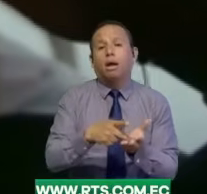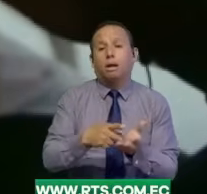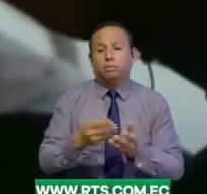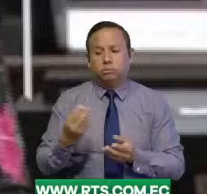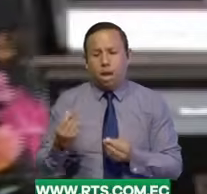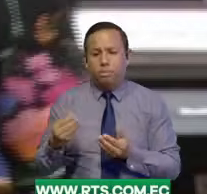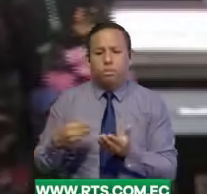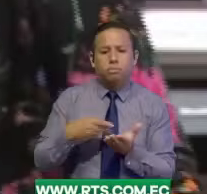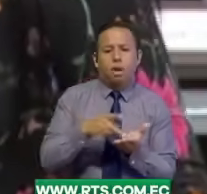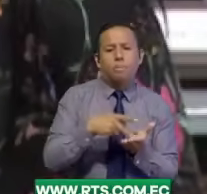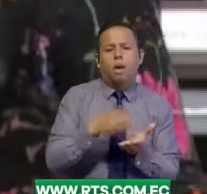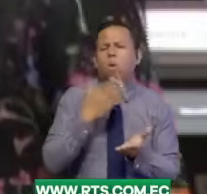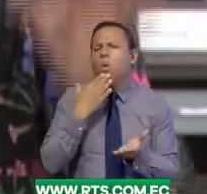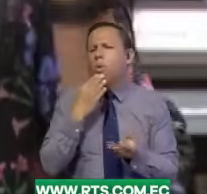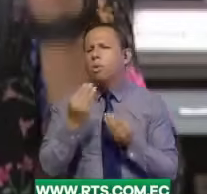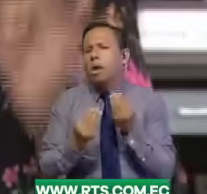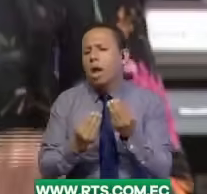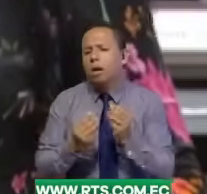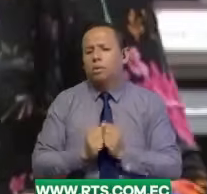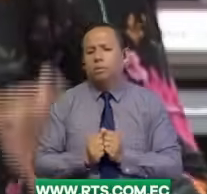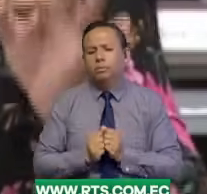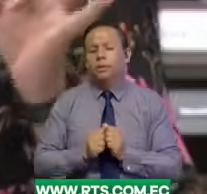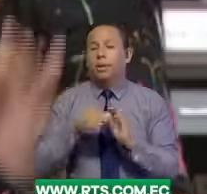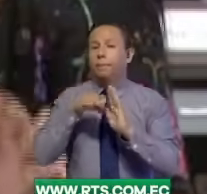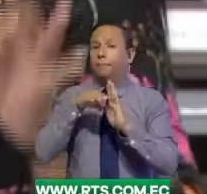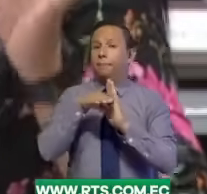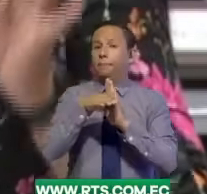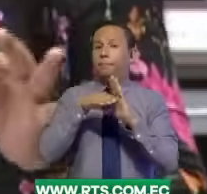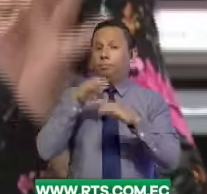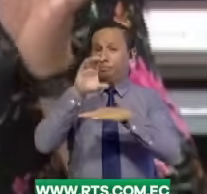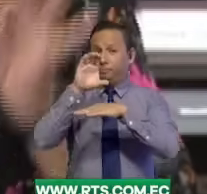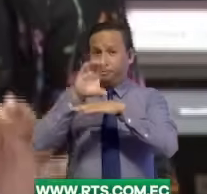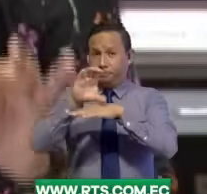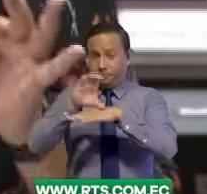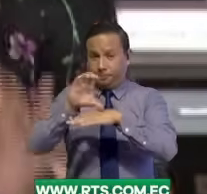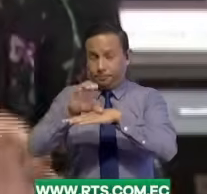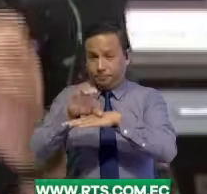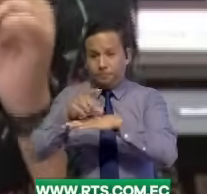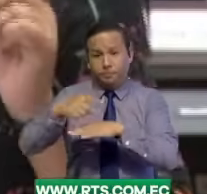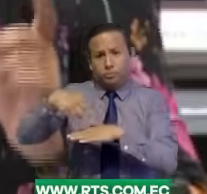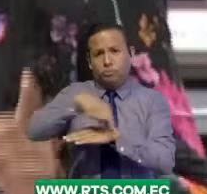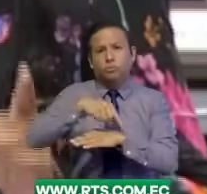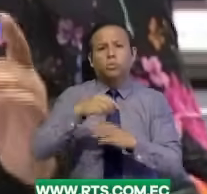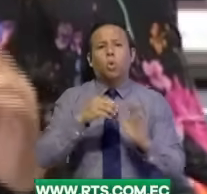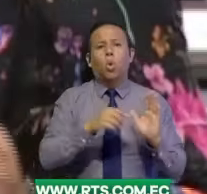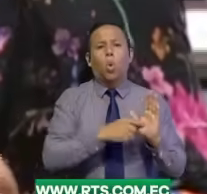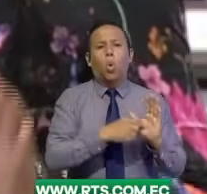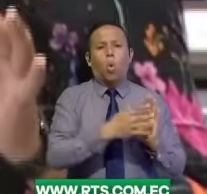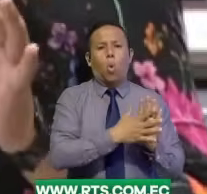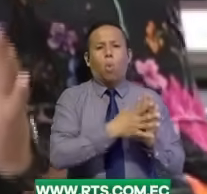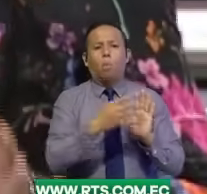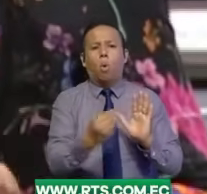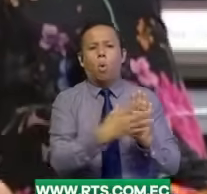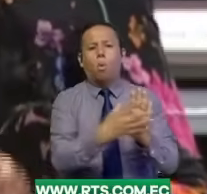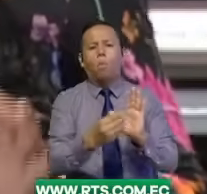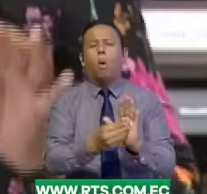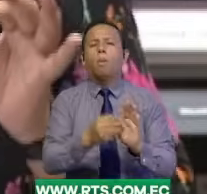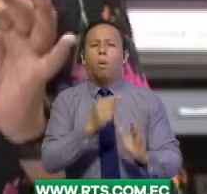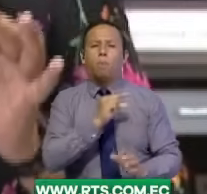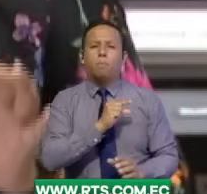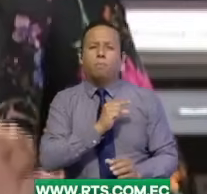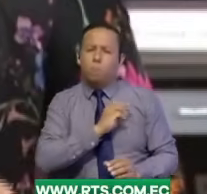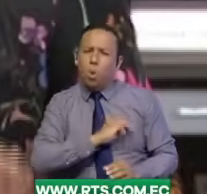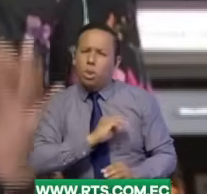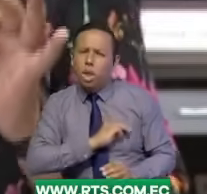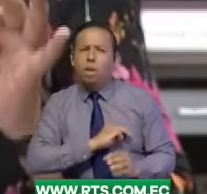hará? El Banco Central creará sus cuentas especiales a los gobiernos autónomos descentralizados